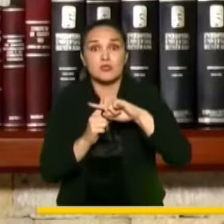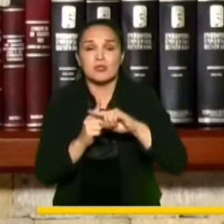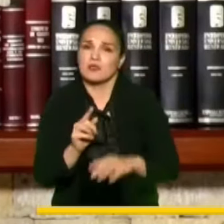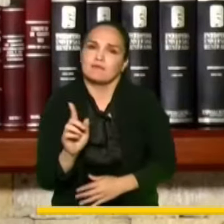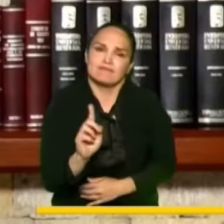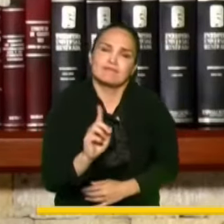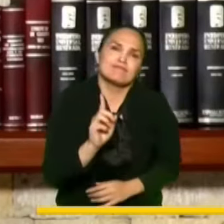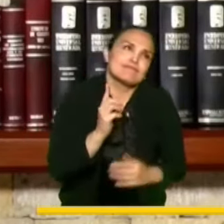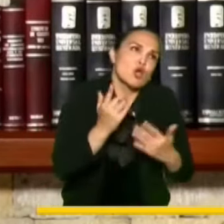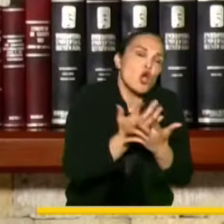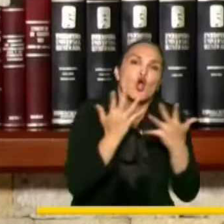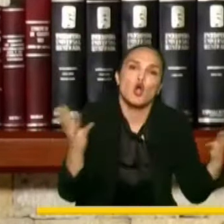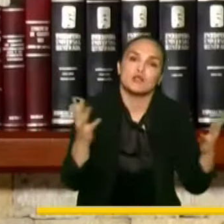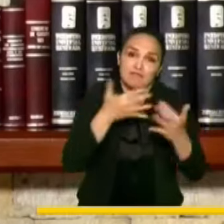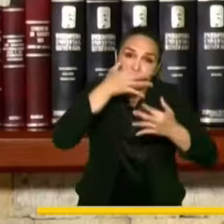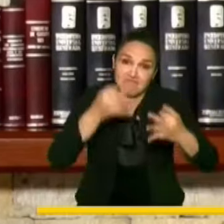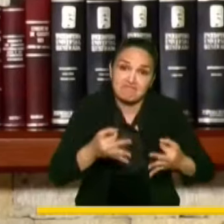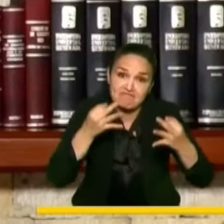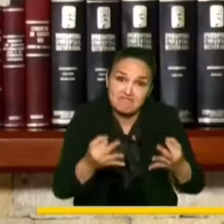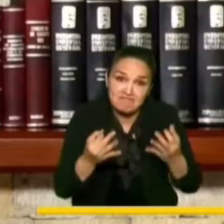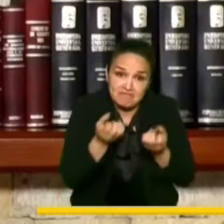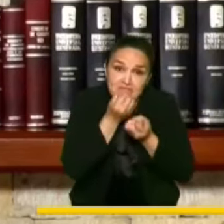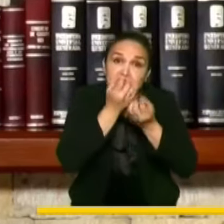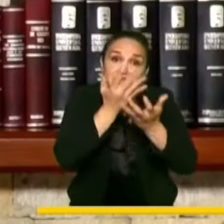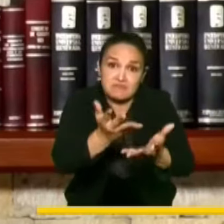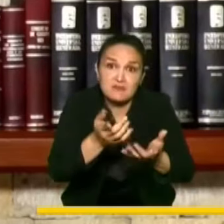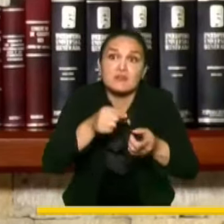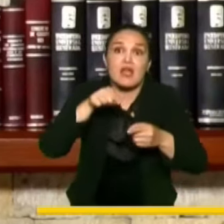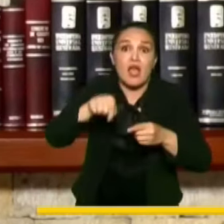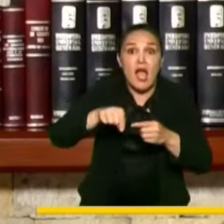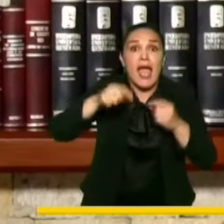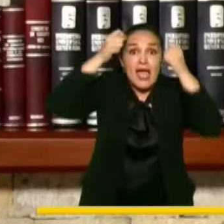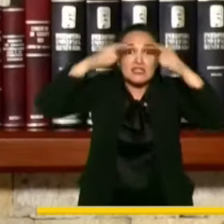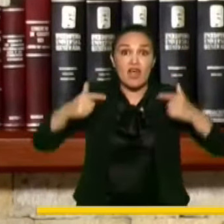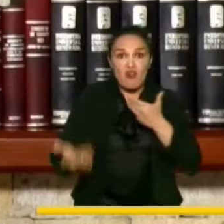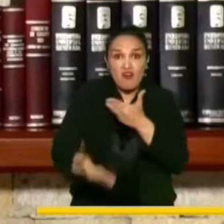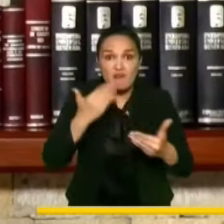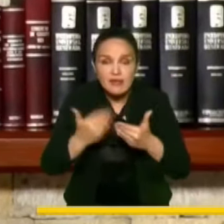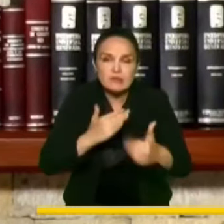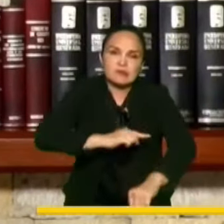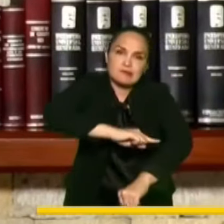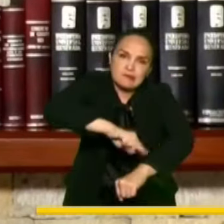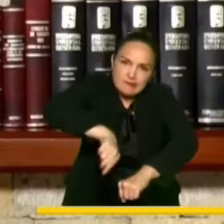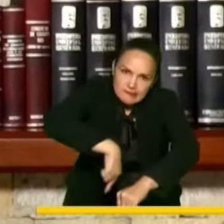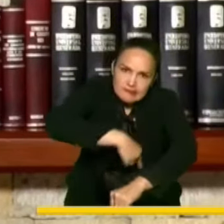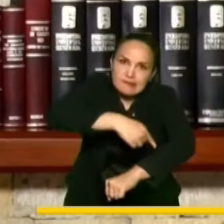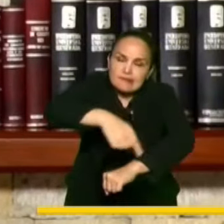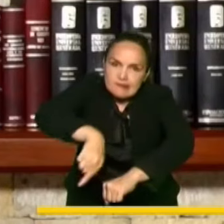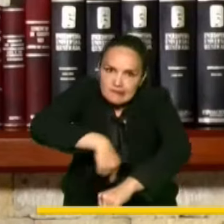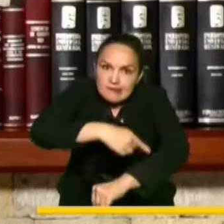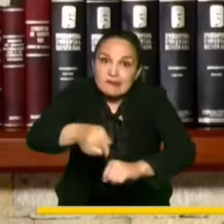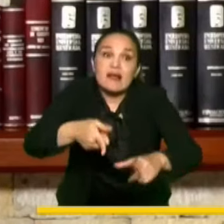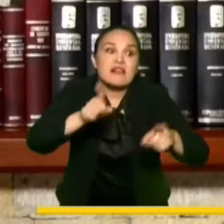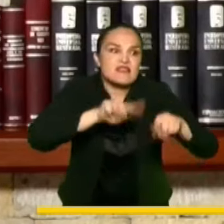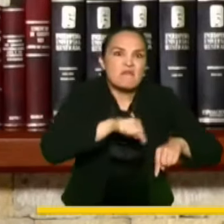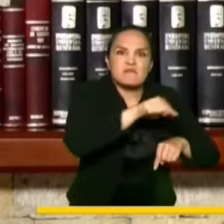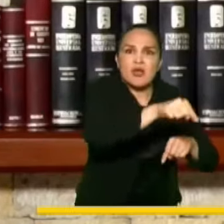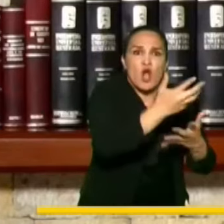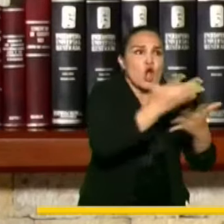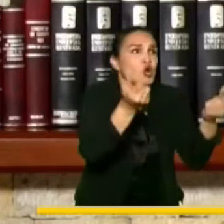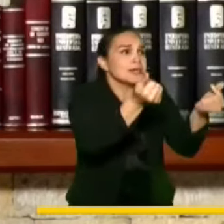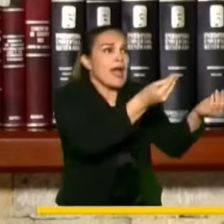lenta, los nubarrones económicos no se alejan y la violencia se aferra a la historia del país y